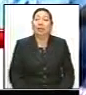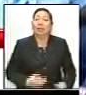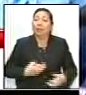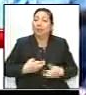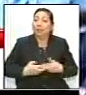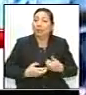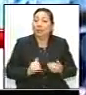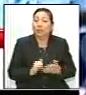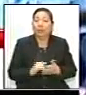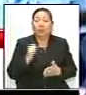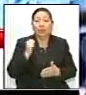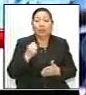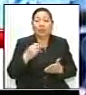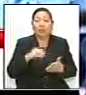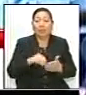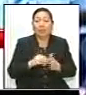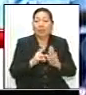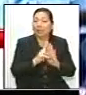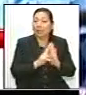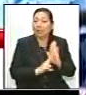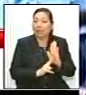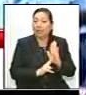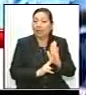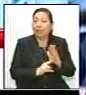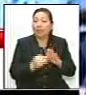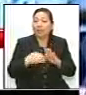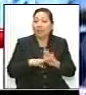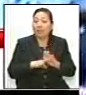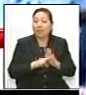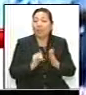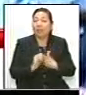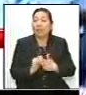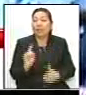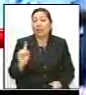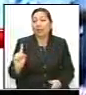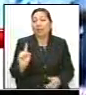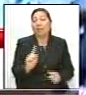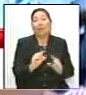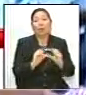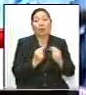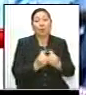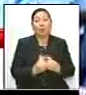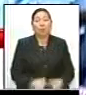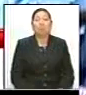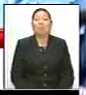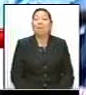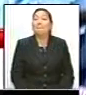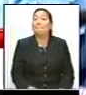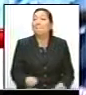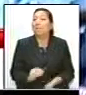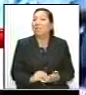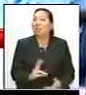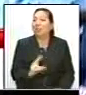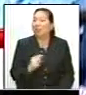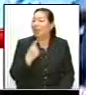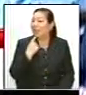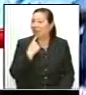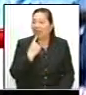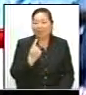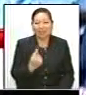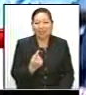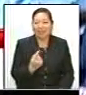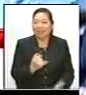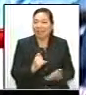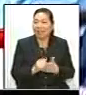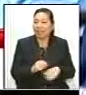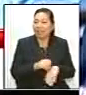vulneración a los derechos contenidos en el reglamento interno de cada bancada. Mas no dice que es